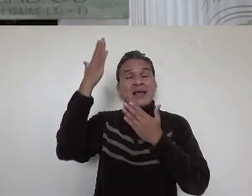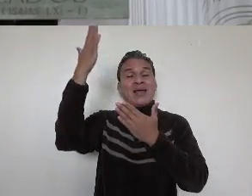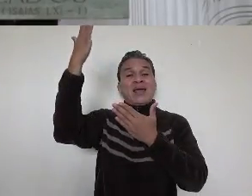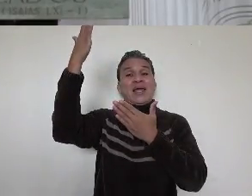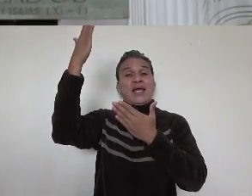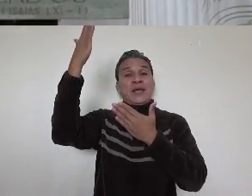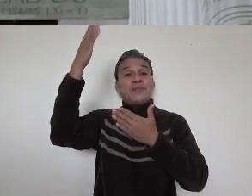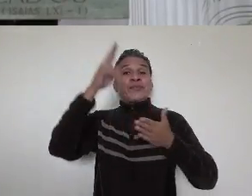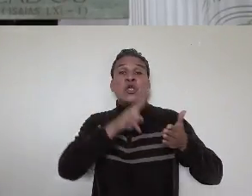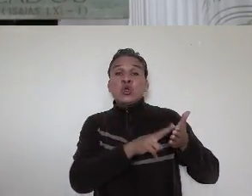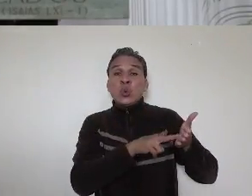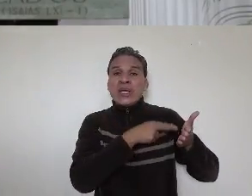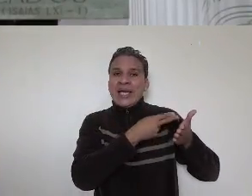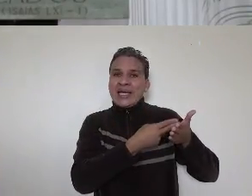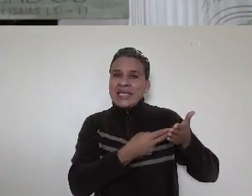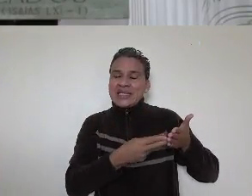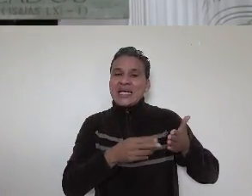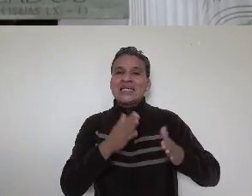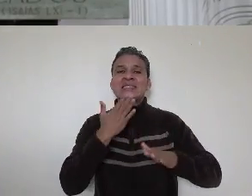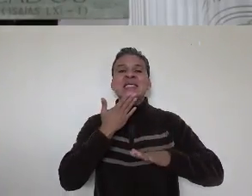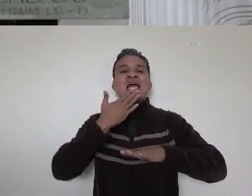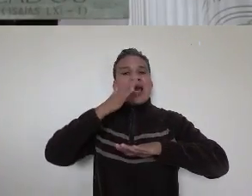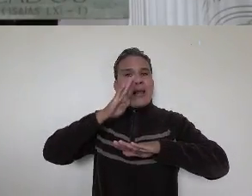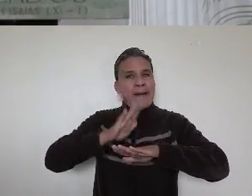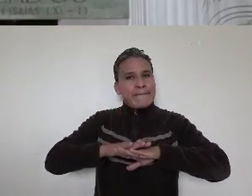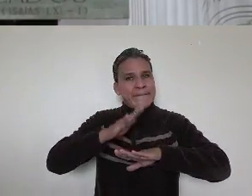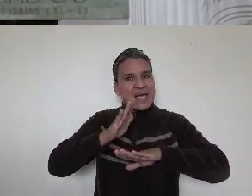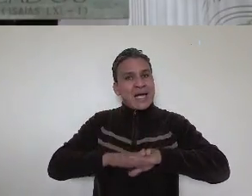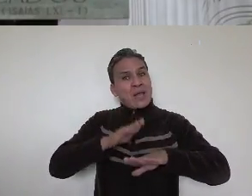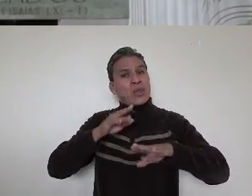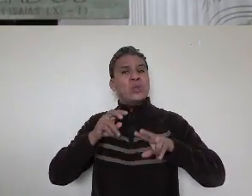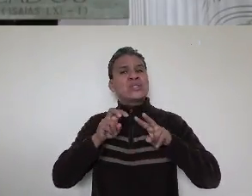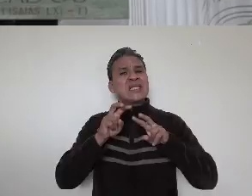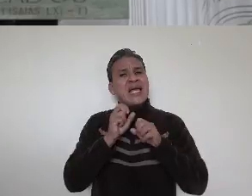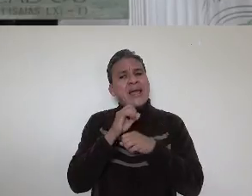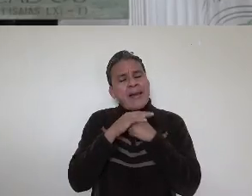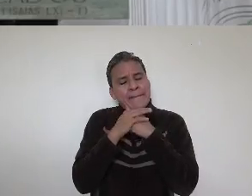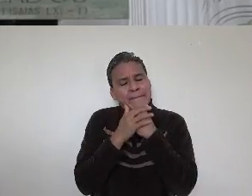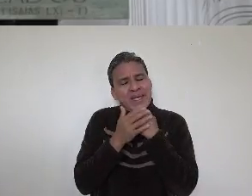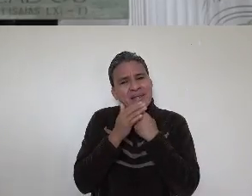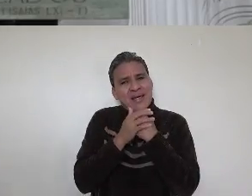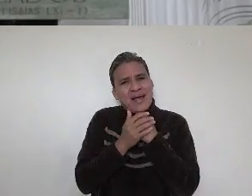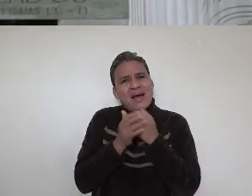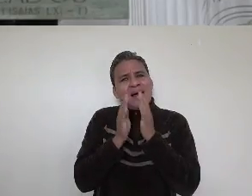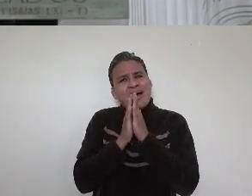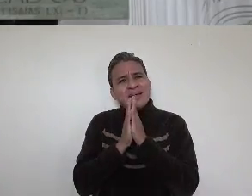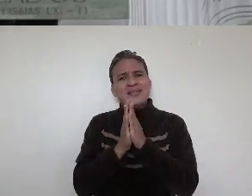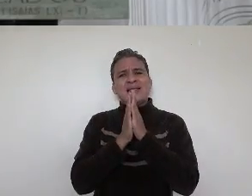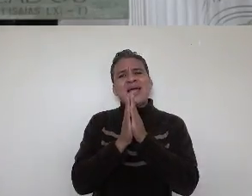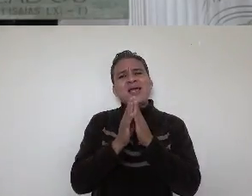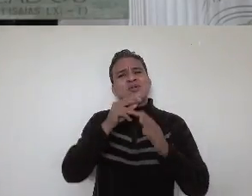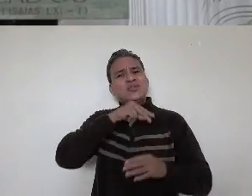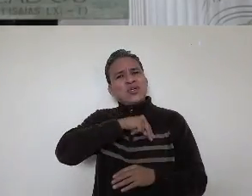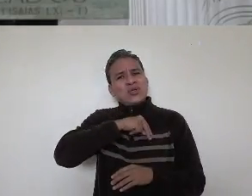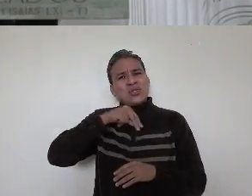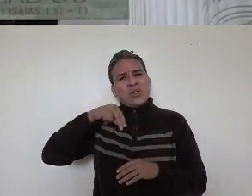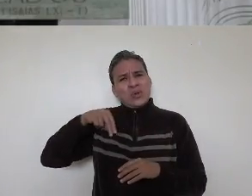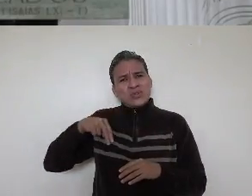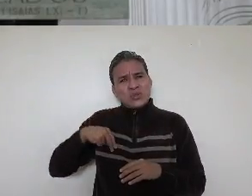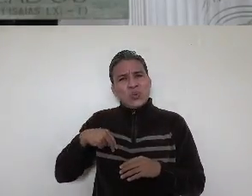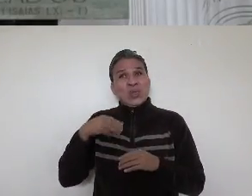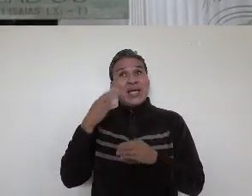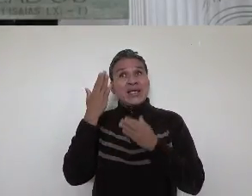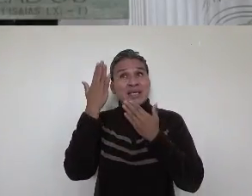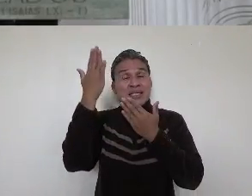Padre, tú que quitas el pecado, ten piedad de